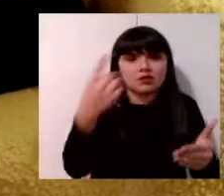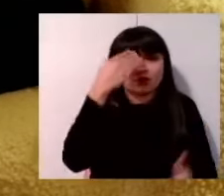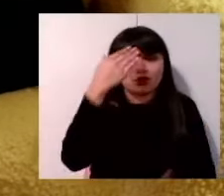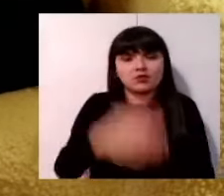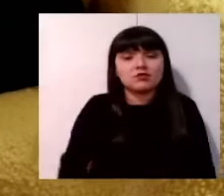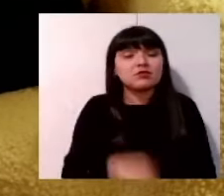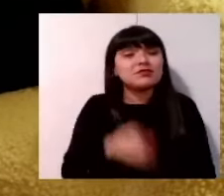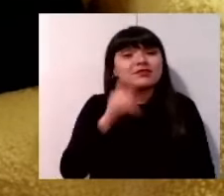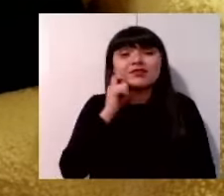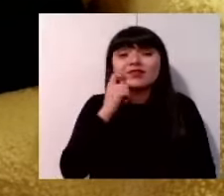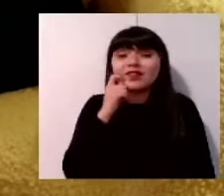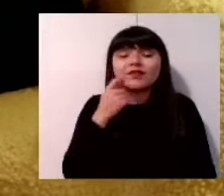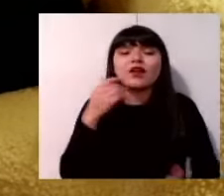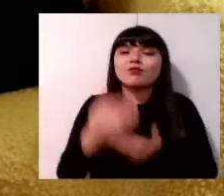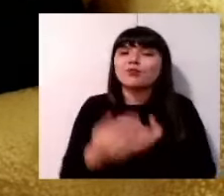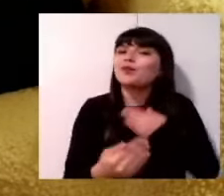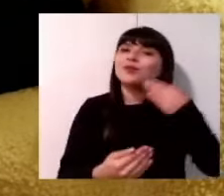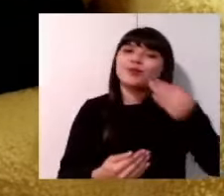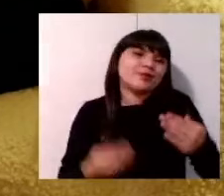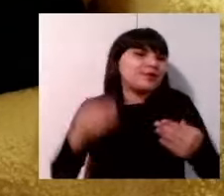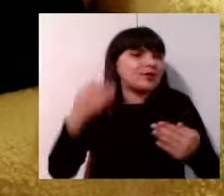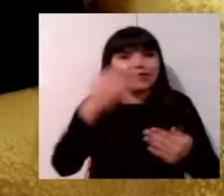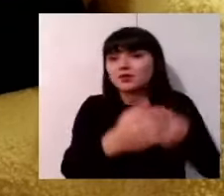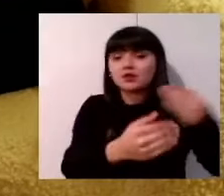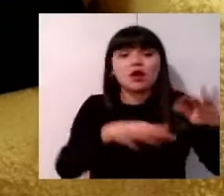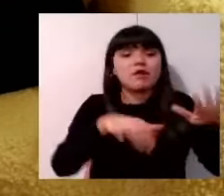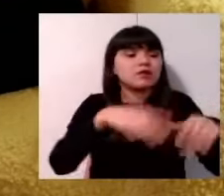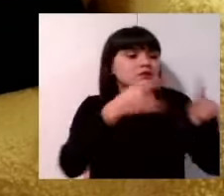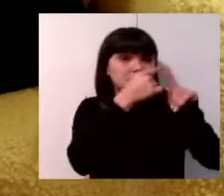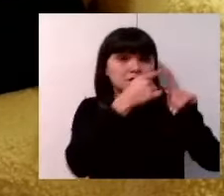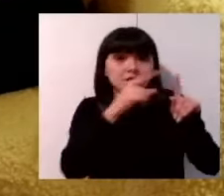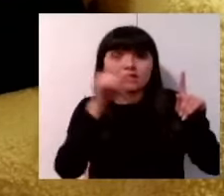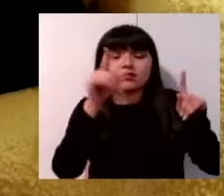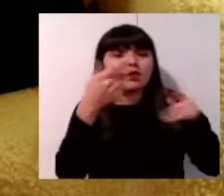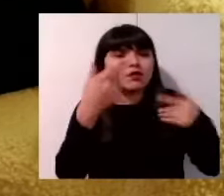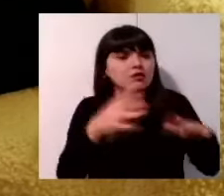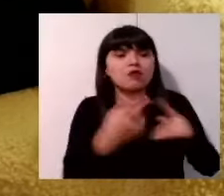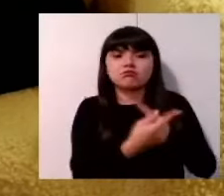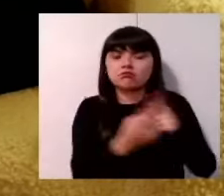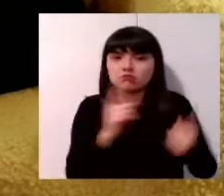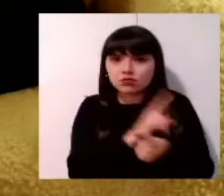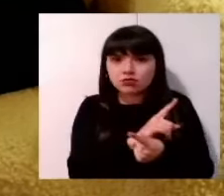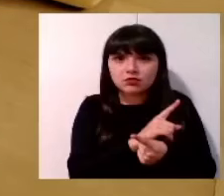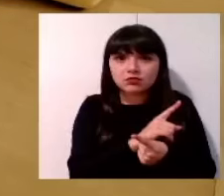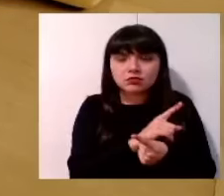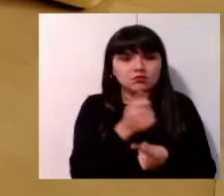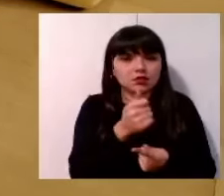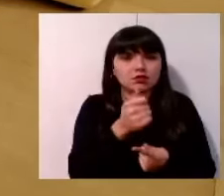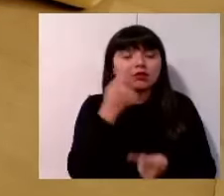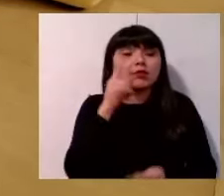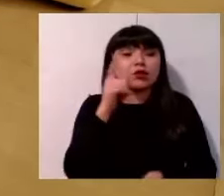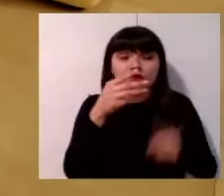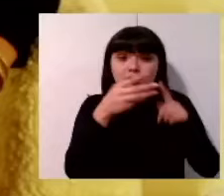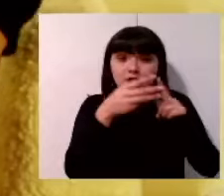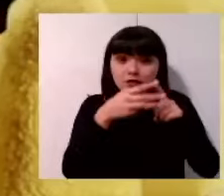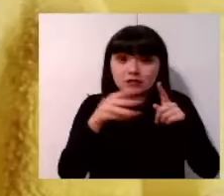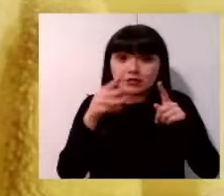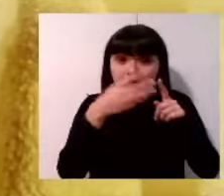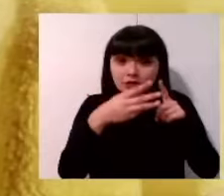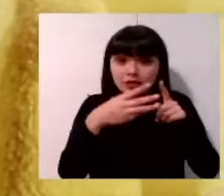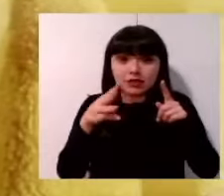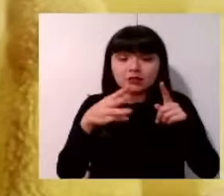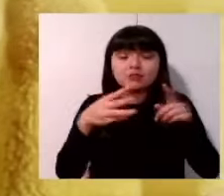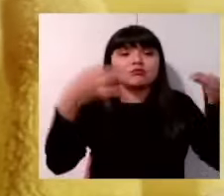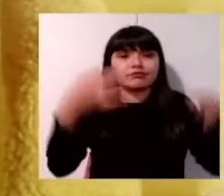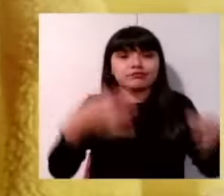uno puede empezar a ver cambios la primera semana, pero para establecer un hábito hablamos de 3 semanas en general. Oye, es importante porque generalmente uno como que